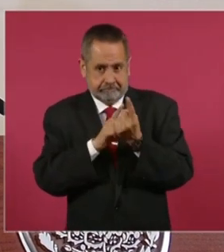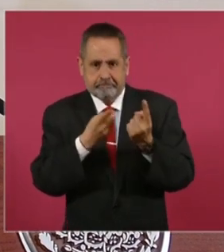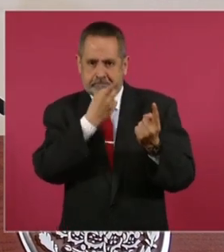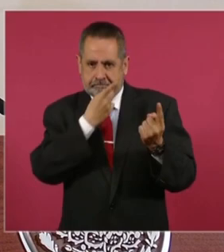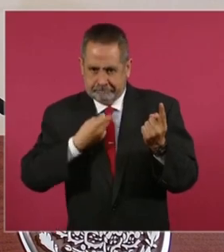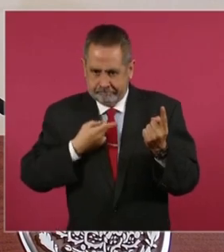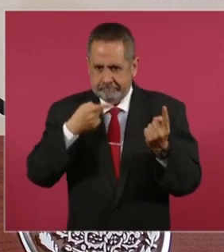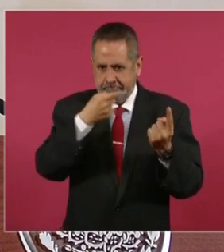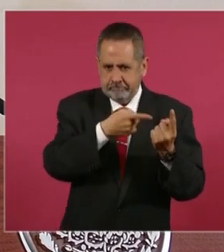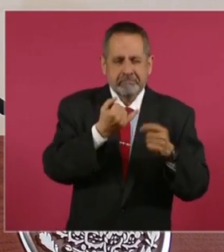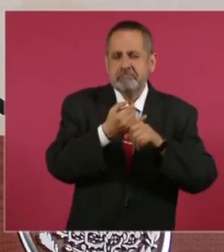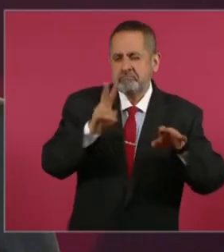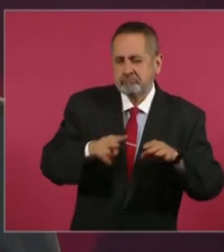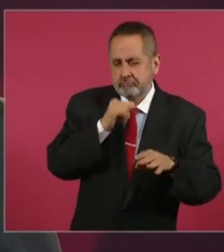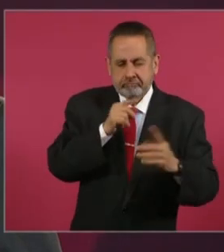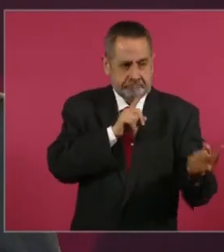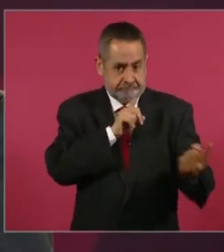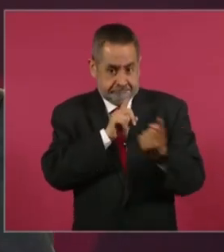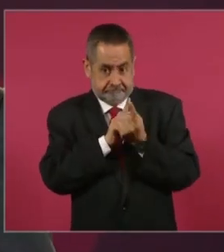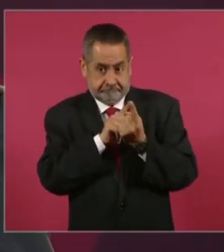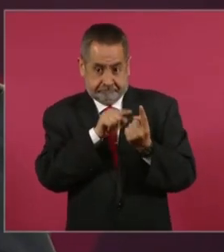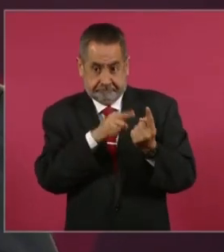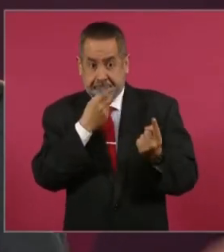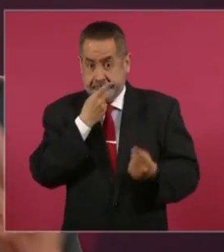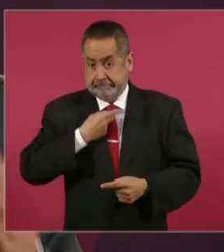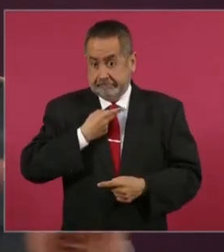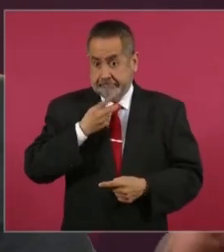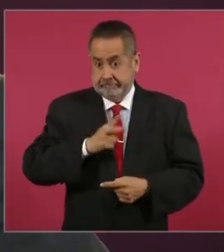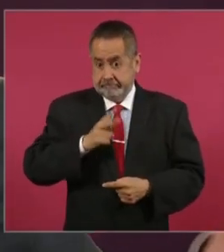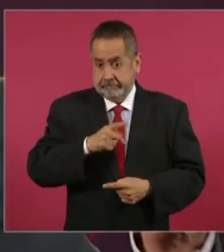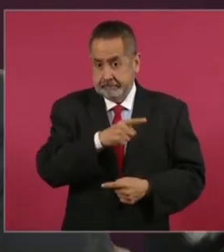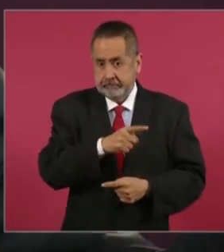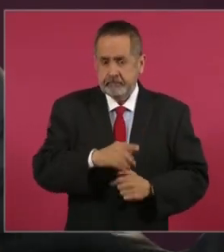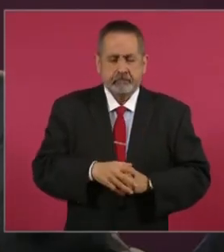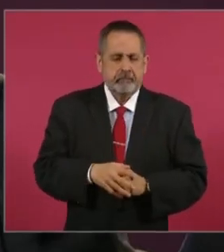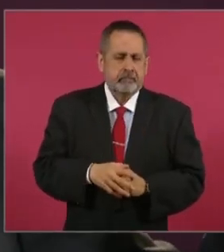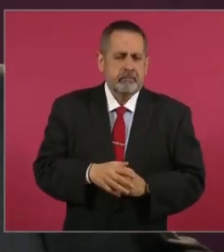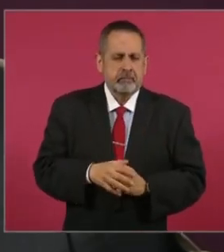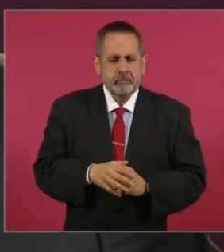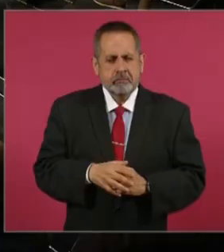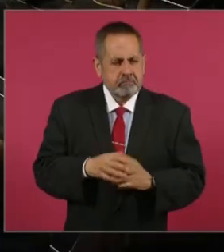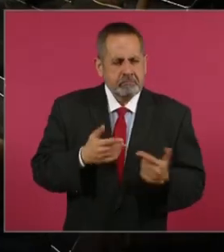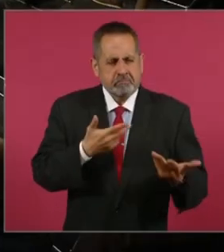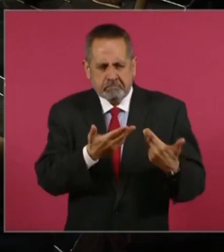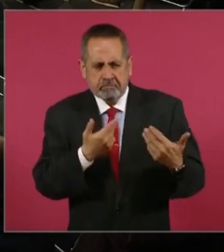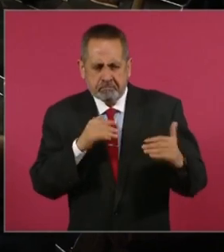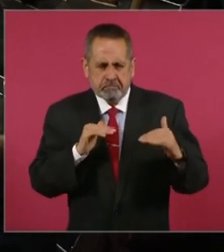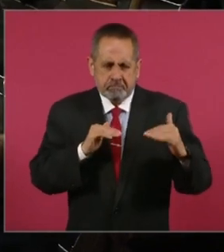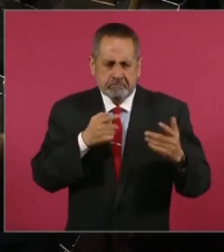de información, y íbamos más o menos bien,